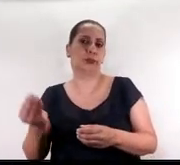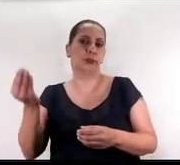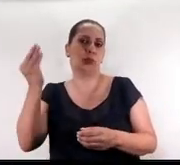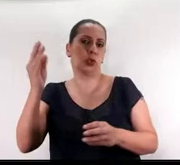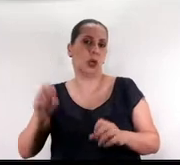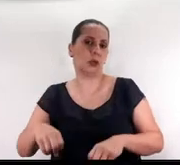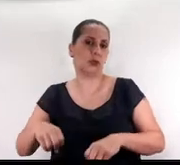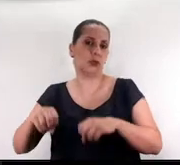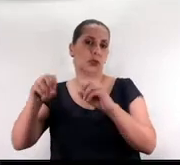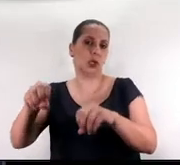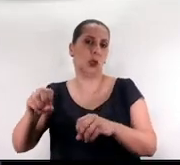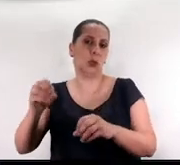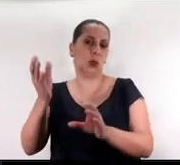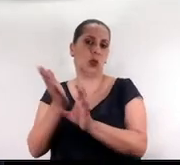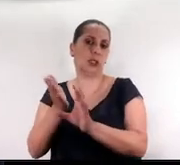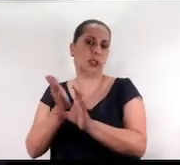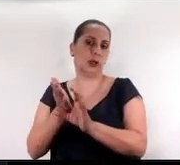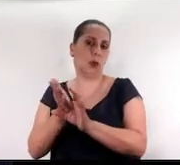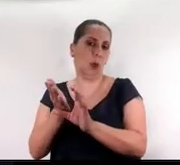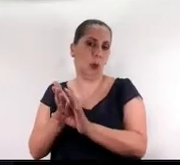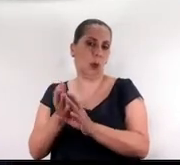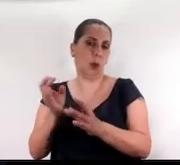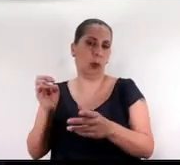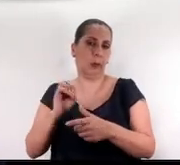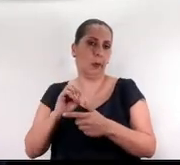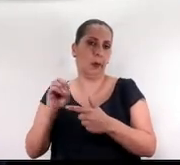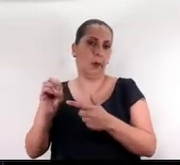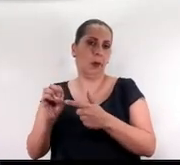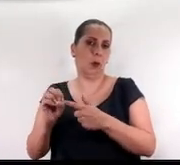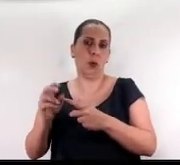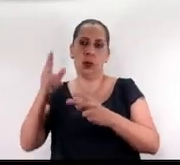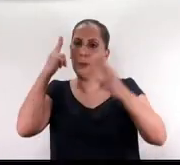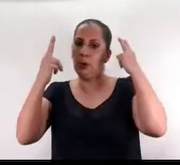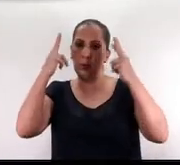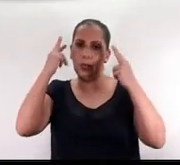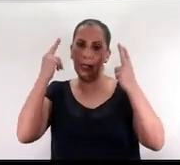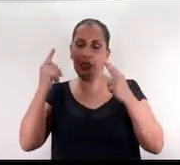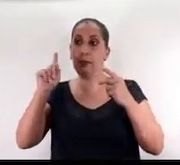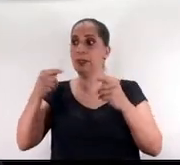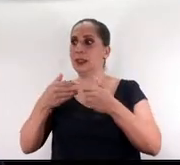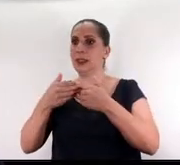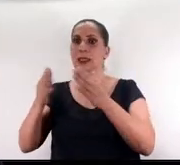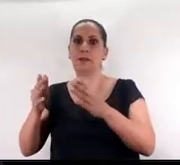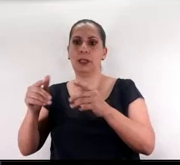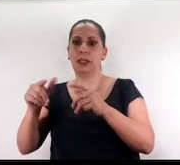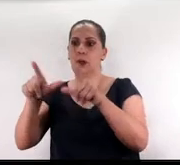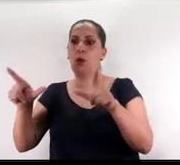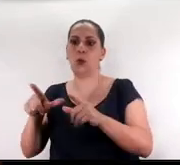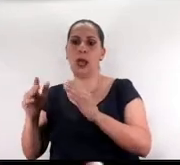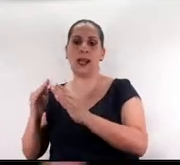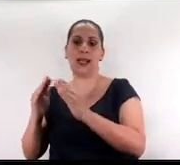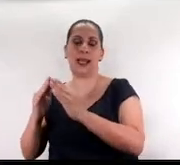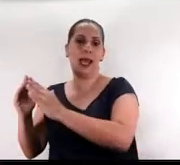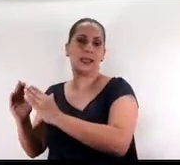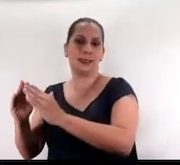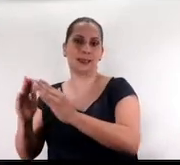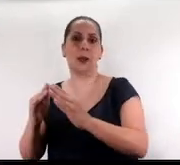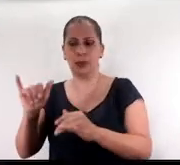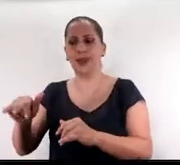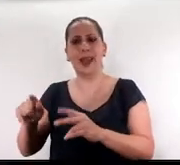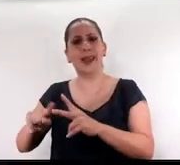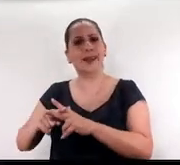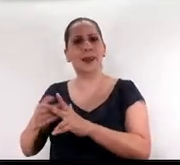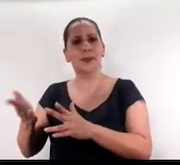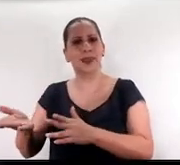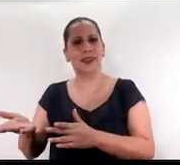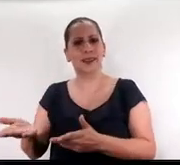se graduó de psicólogo, de psicóloga o de una peluquería, entonces la tiene que abrir en una zona residencial, porque es donde se abren. Para